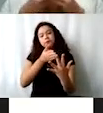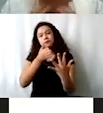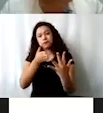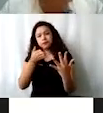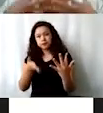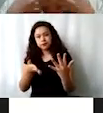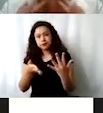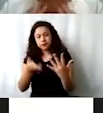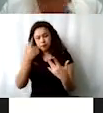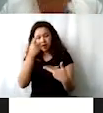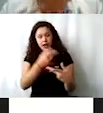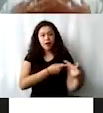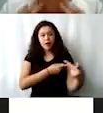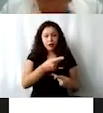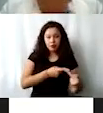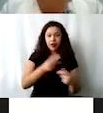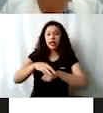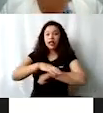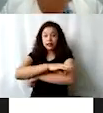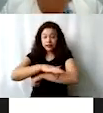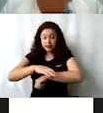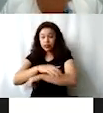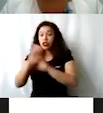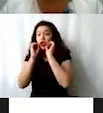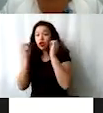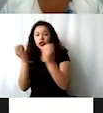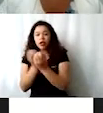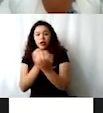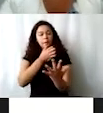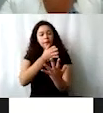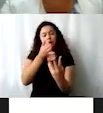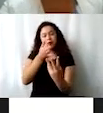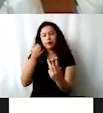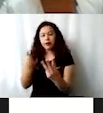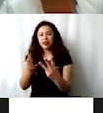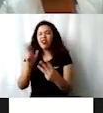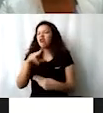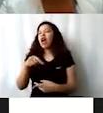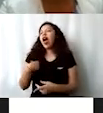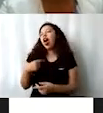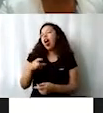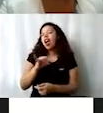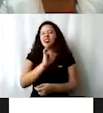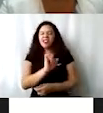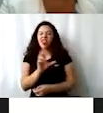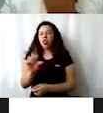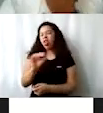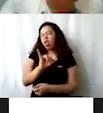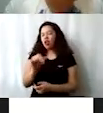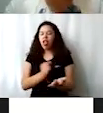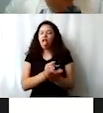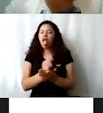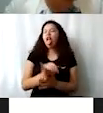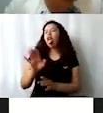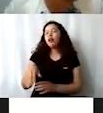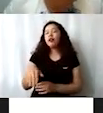esta planeación, en este diseño y en esta organización, nunca aleatoriamente. De ahí que